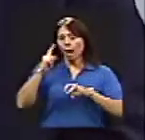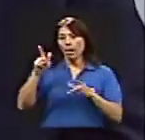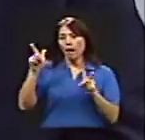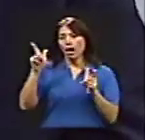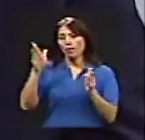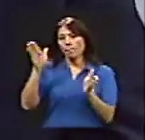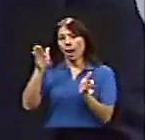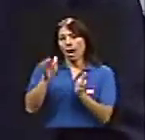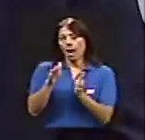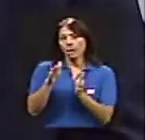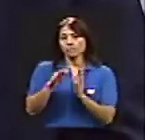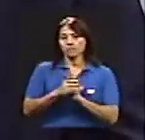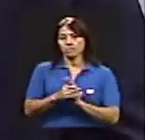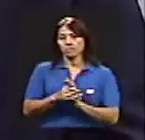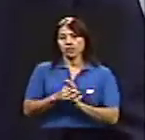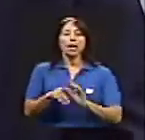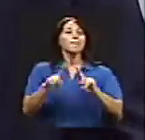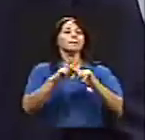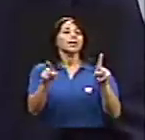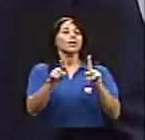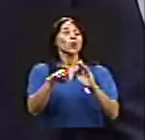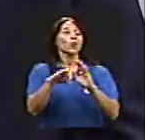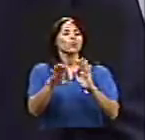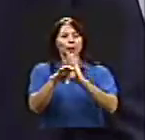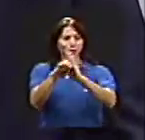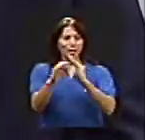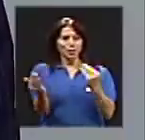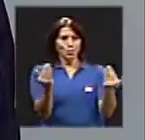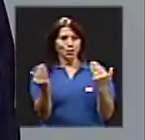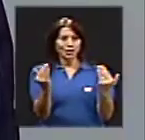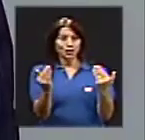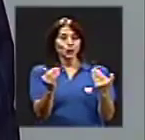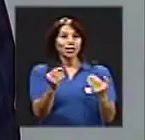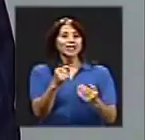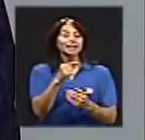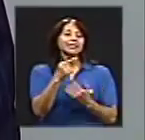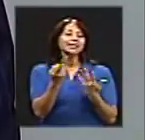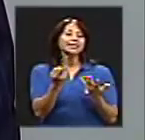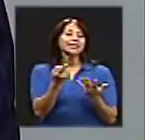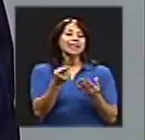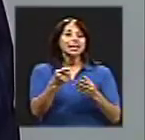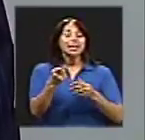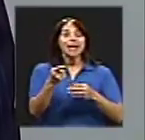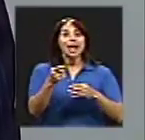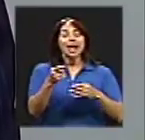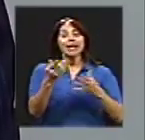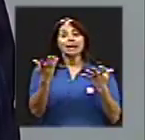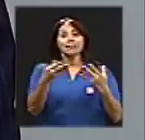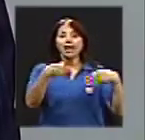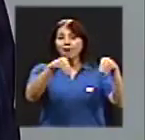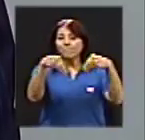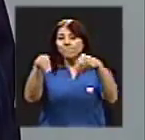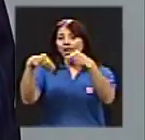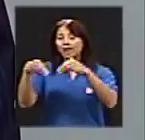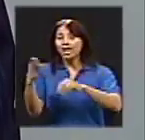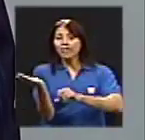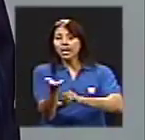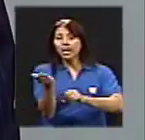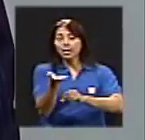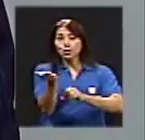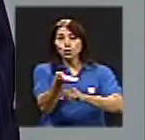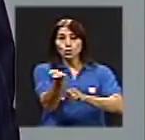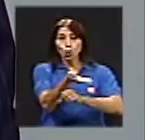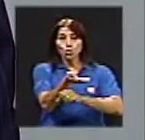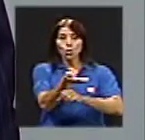si los tomates, no va a ocurrir lo mismo, pero si los tomates suben y bajan en la feria del agricultor a la que yo voy